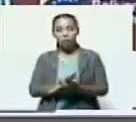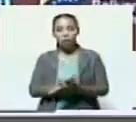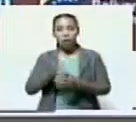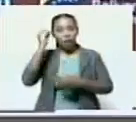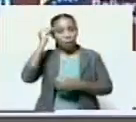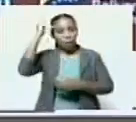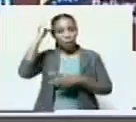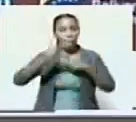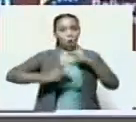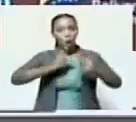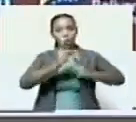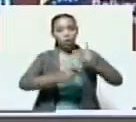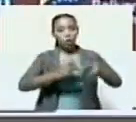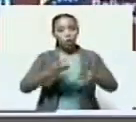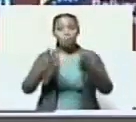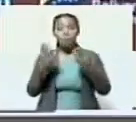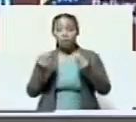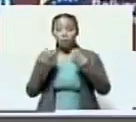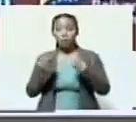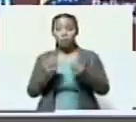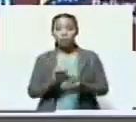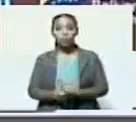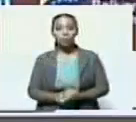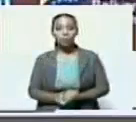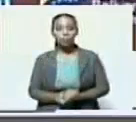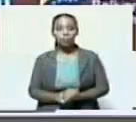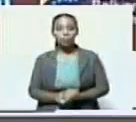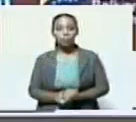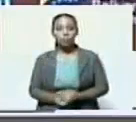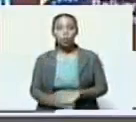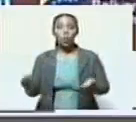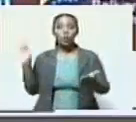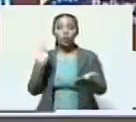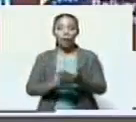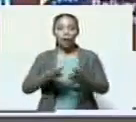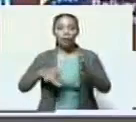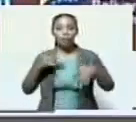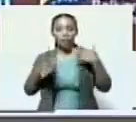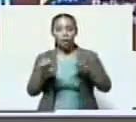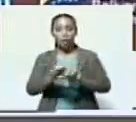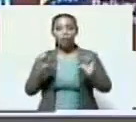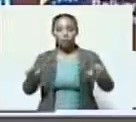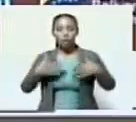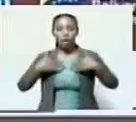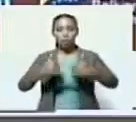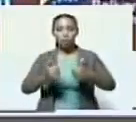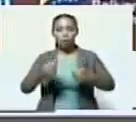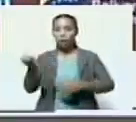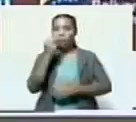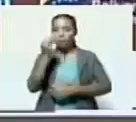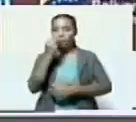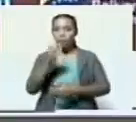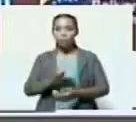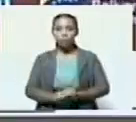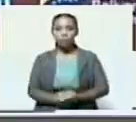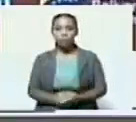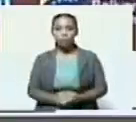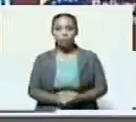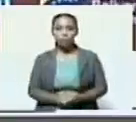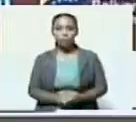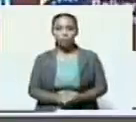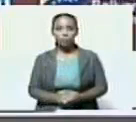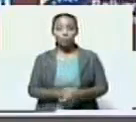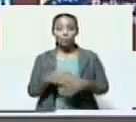capacidad productiva, que es bastante, retorne la actividad educativa, la salud, la alimentación,